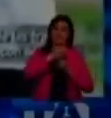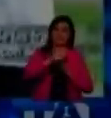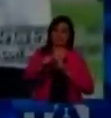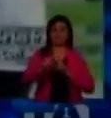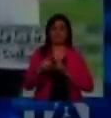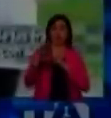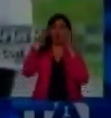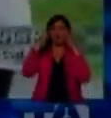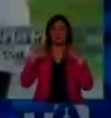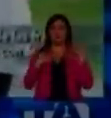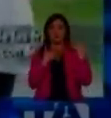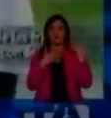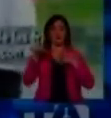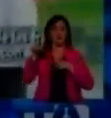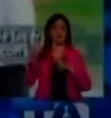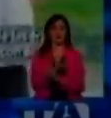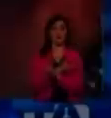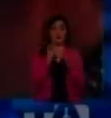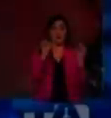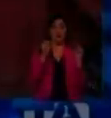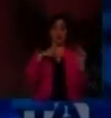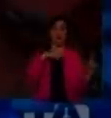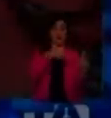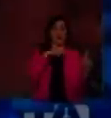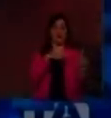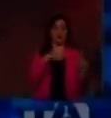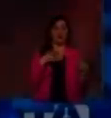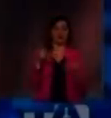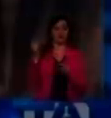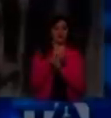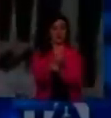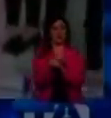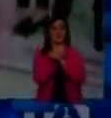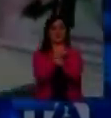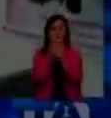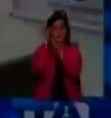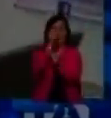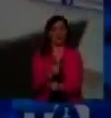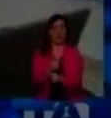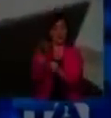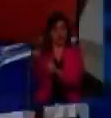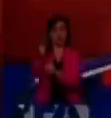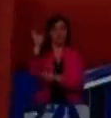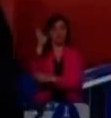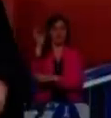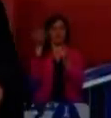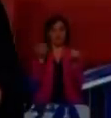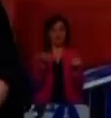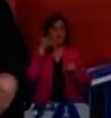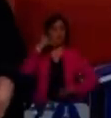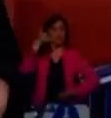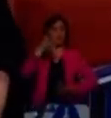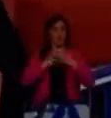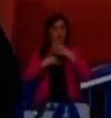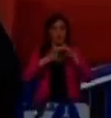momentos. Gina Potes, sobreviviente de un ataque con ácido y activista de la Fundación Reconstruyendo Rostros. La tuvimos hoy en día, tuvimos